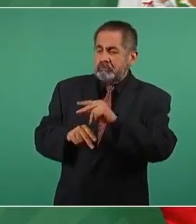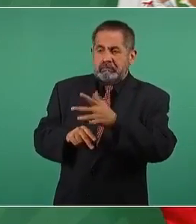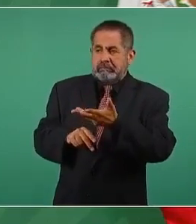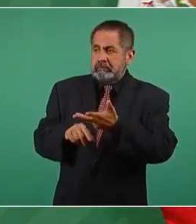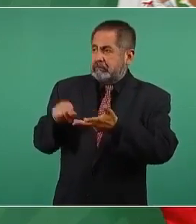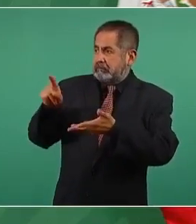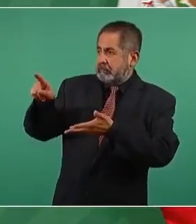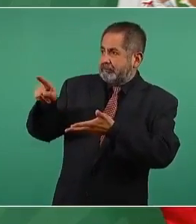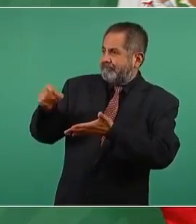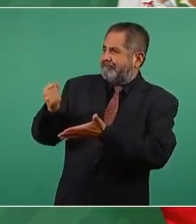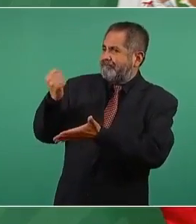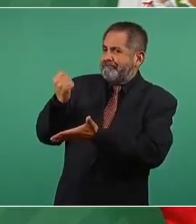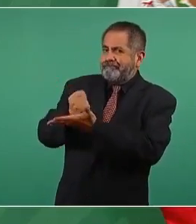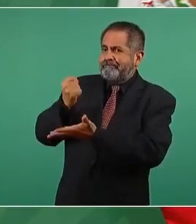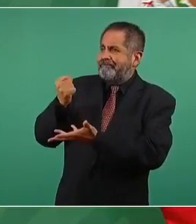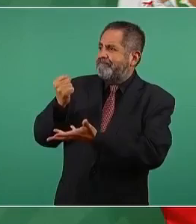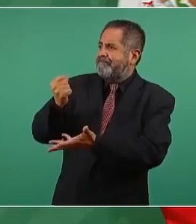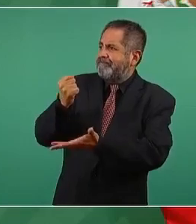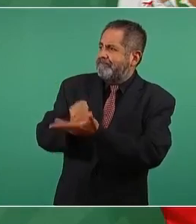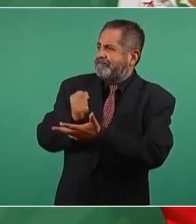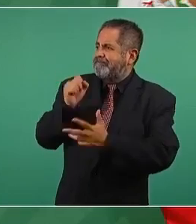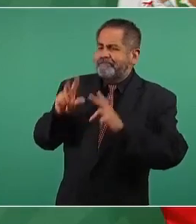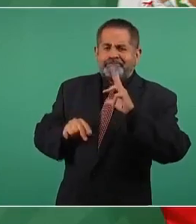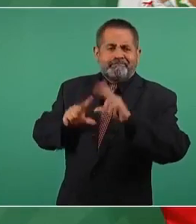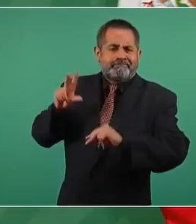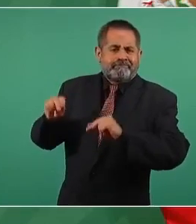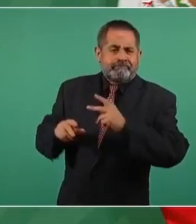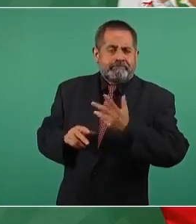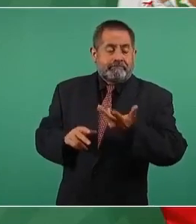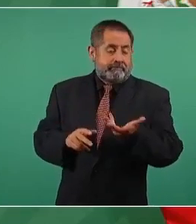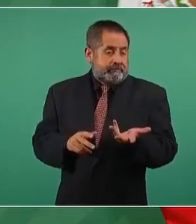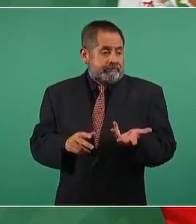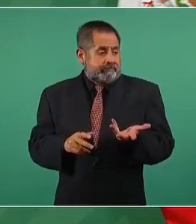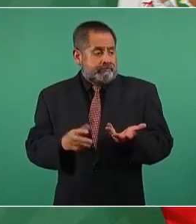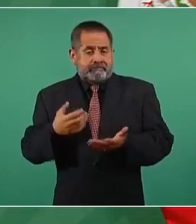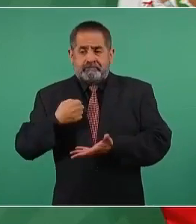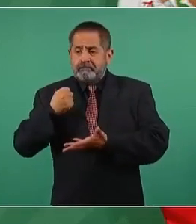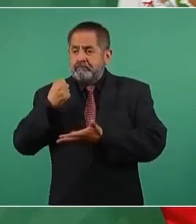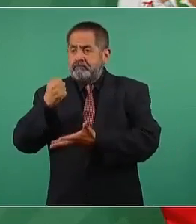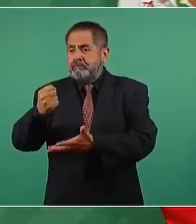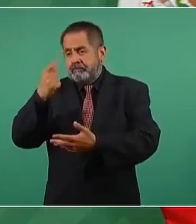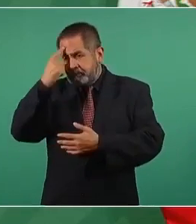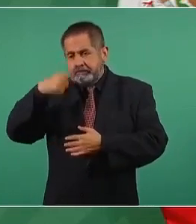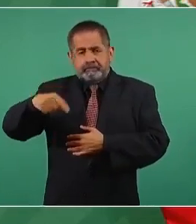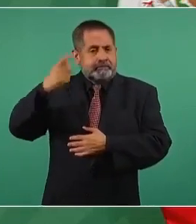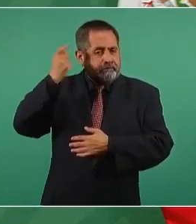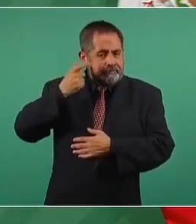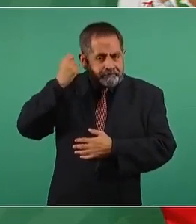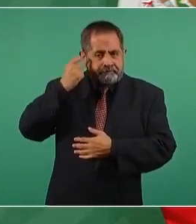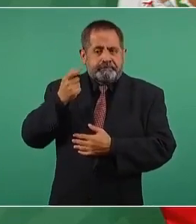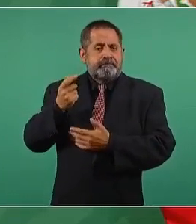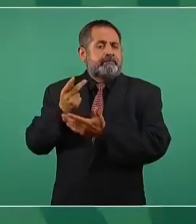se contara con presupuesto para los programas sociales, para las pensiones,